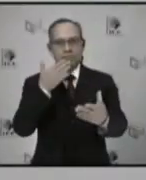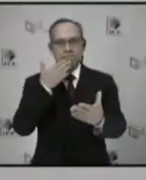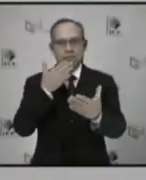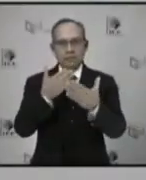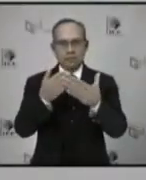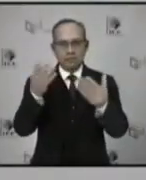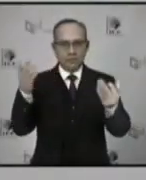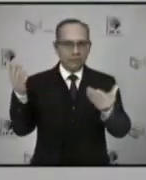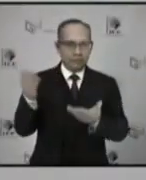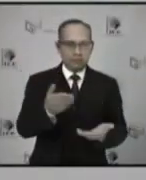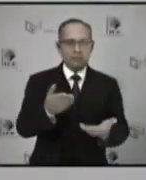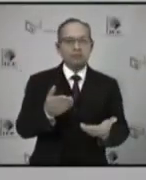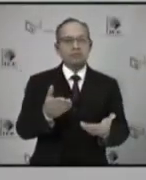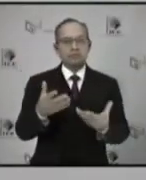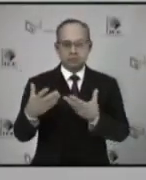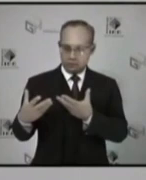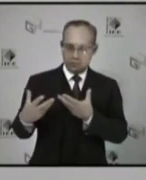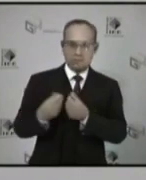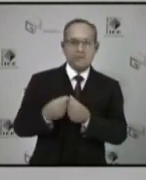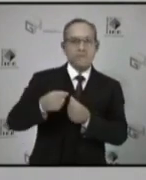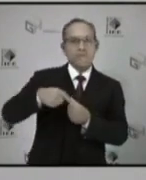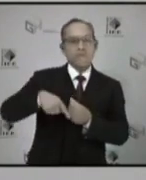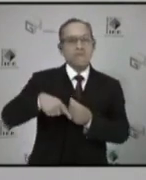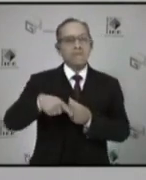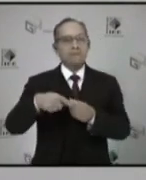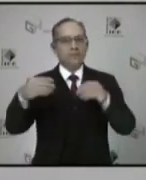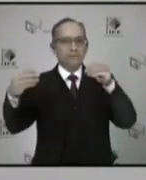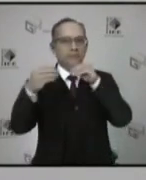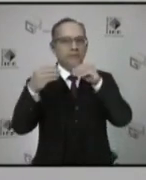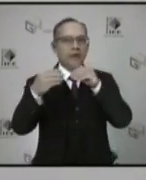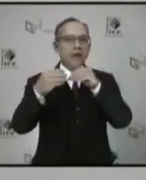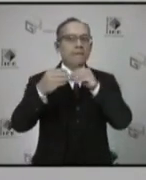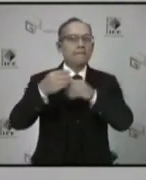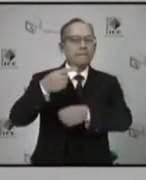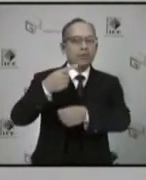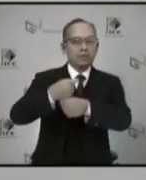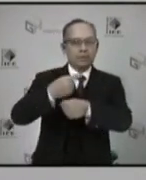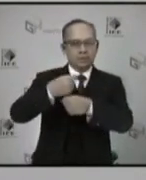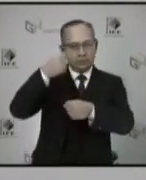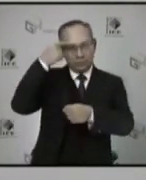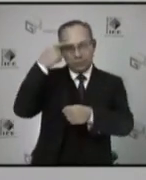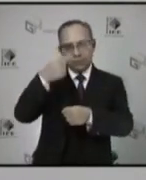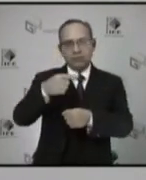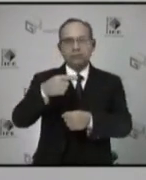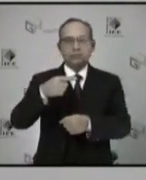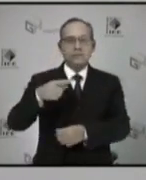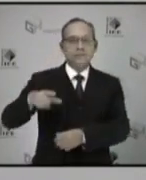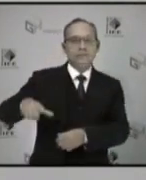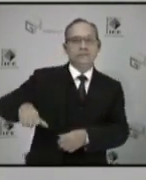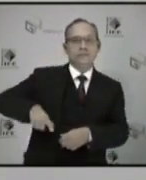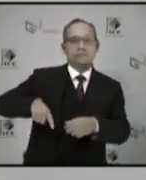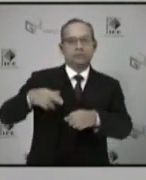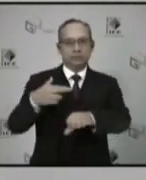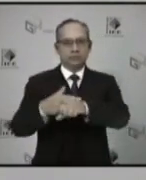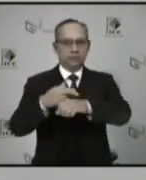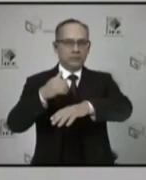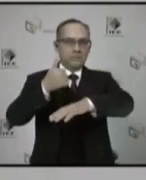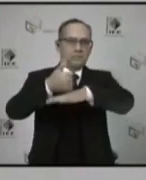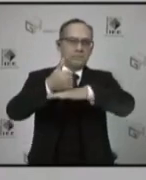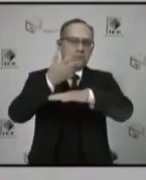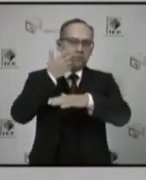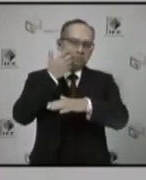acompañan esta noche en el primer debate entre las candidaturas que aspiran a la gubernatura del Estado de Hidalgo